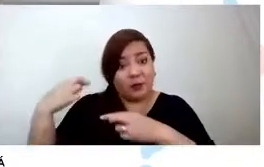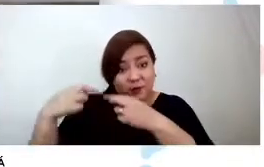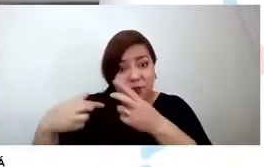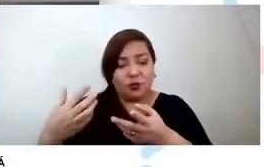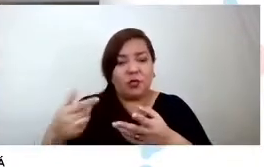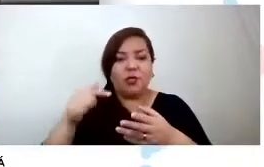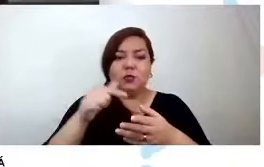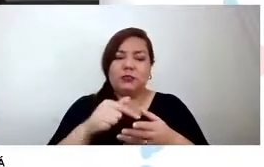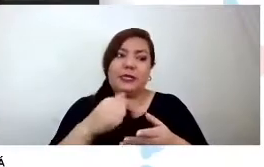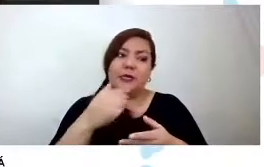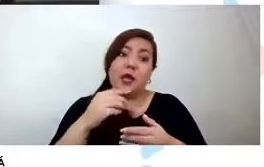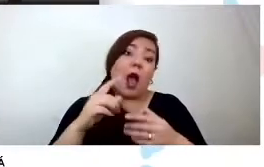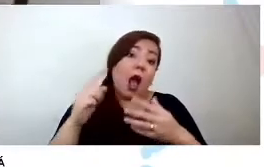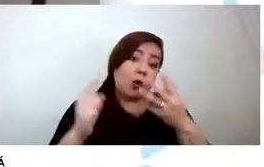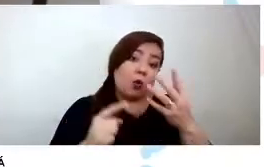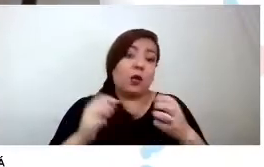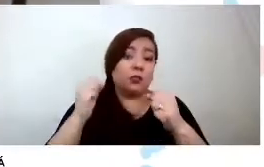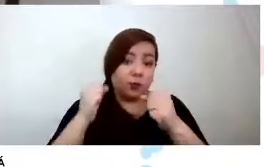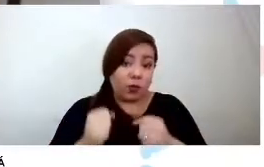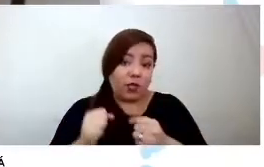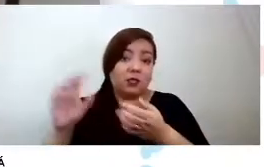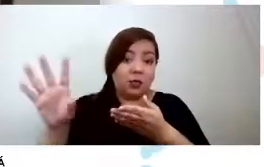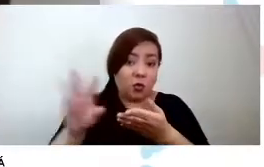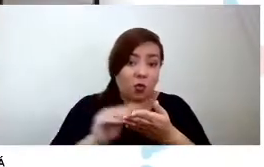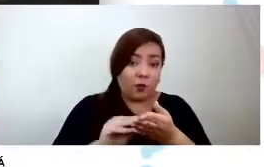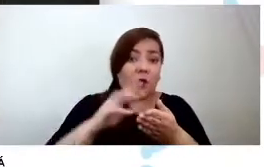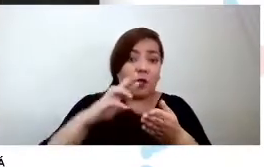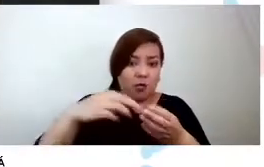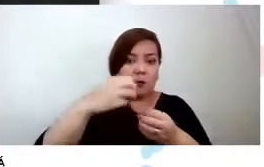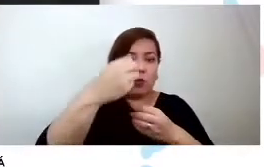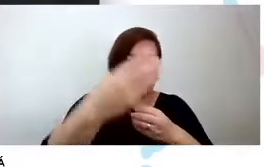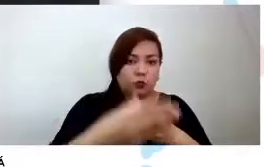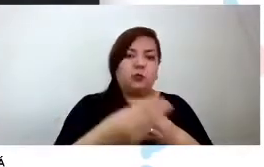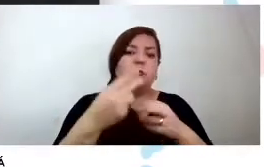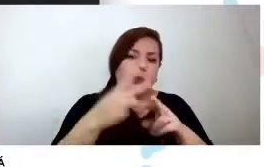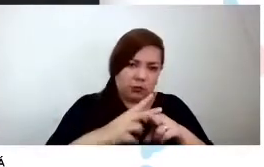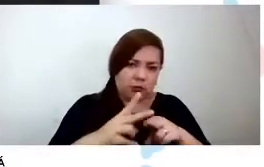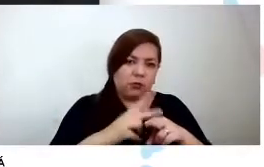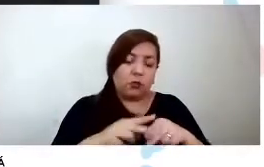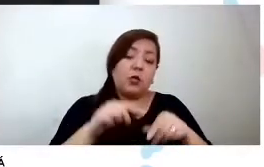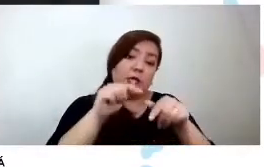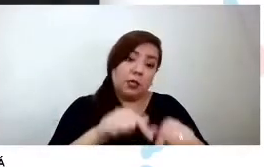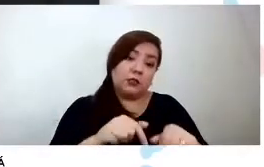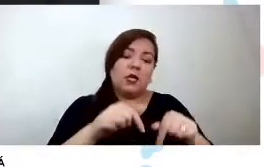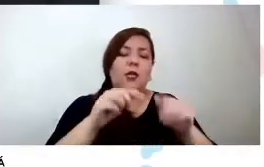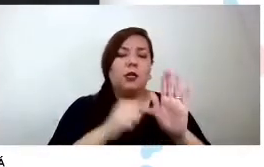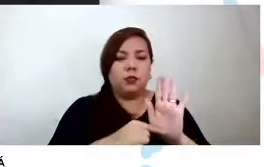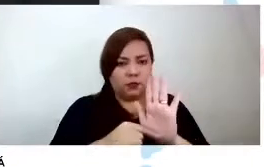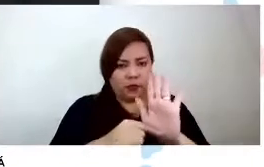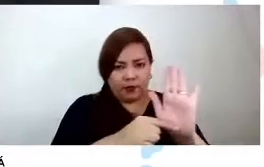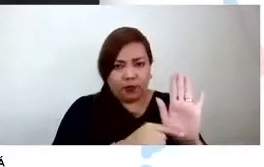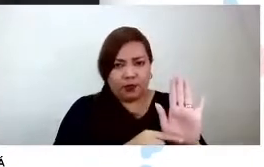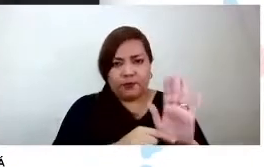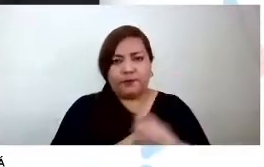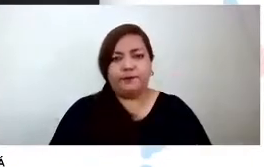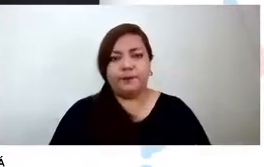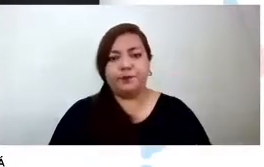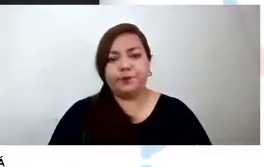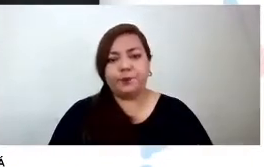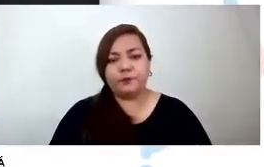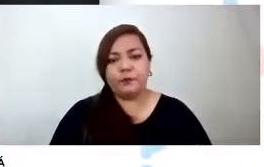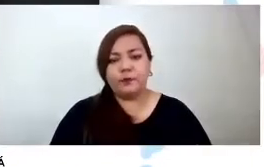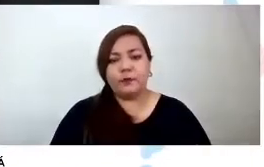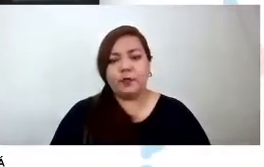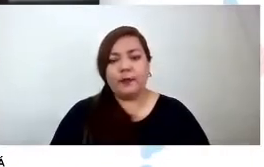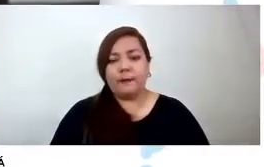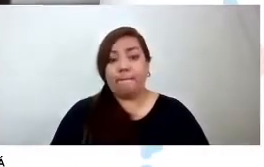hacer copias, de hacer reproducciones, se hicieron reproducciones y son esas las que están expuestas. Y de los